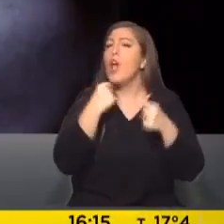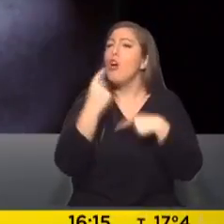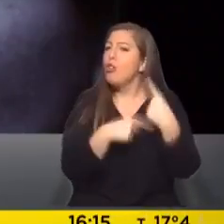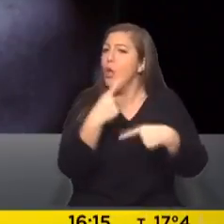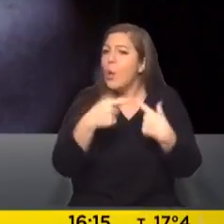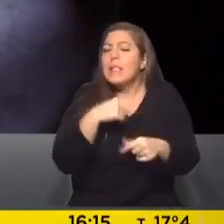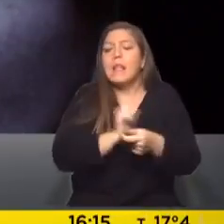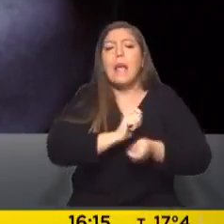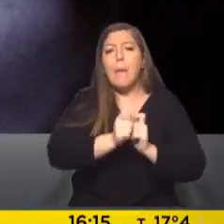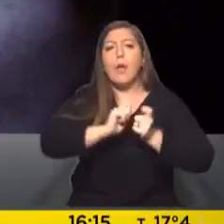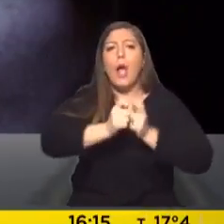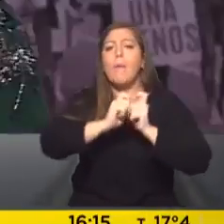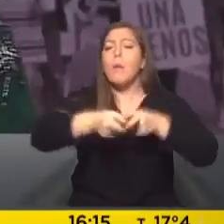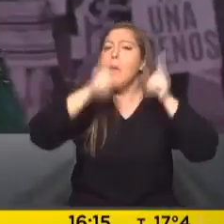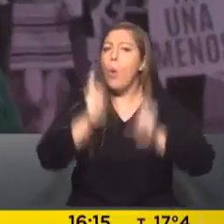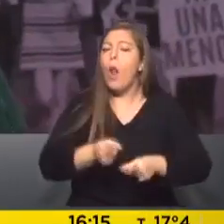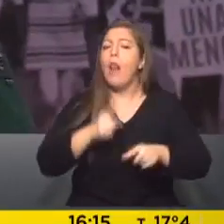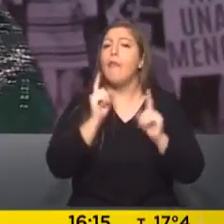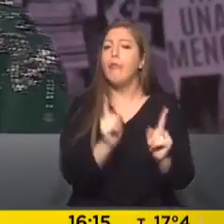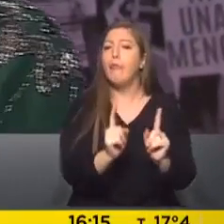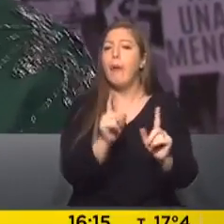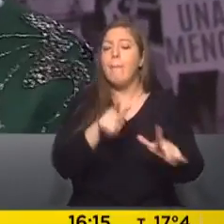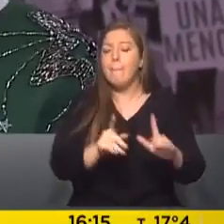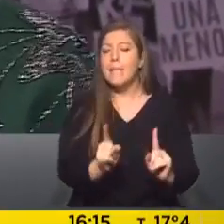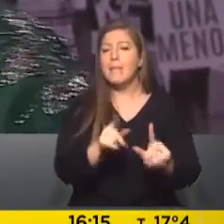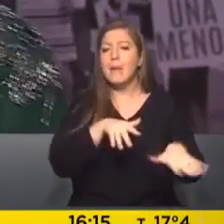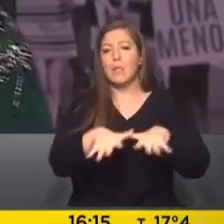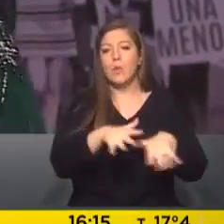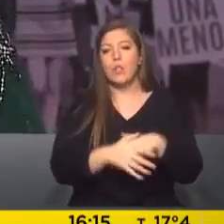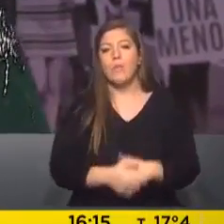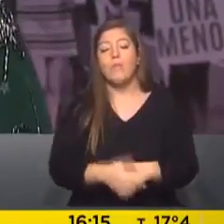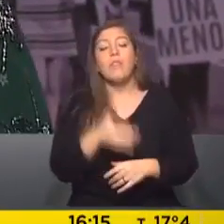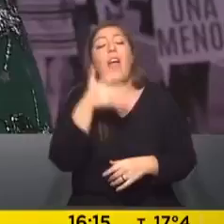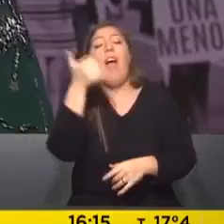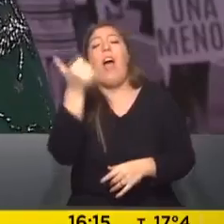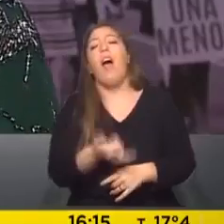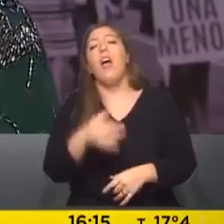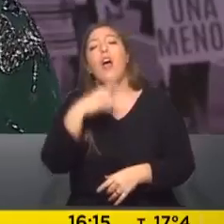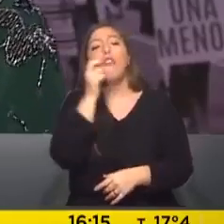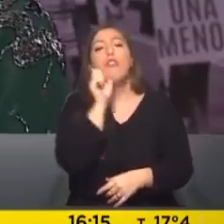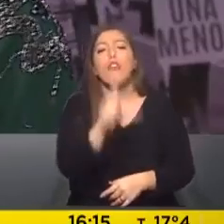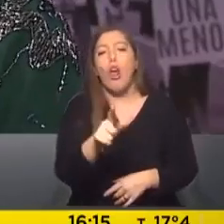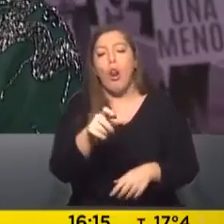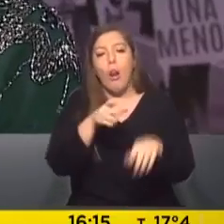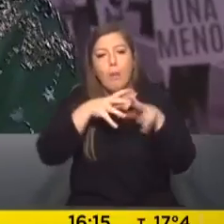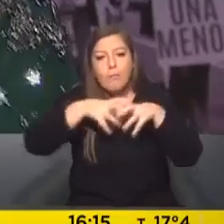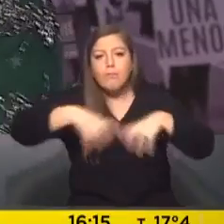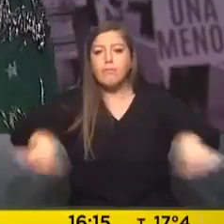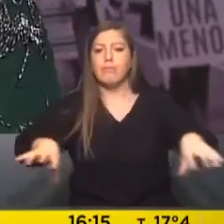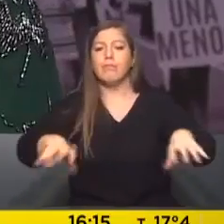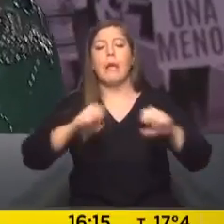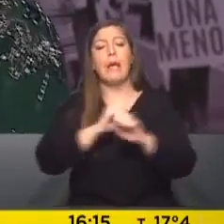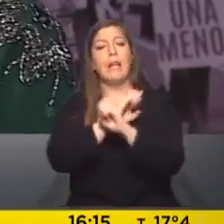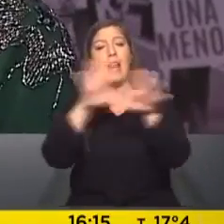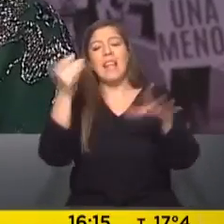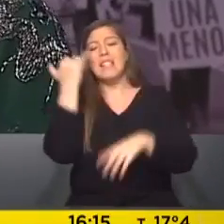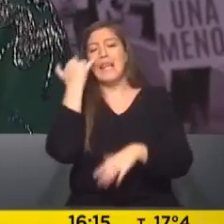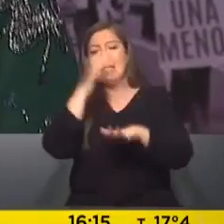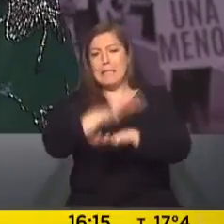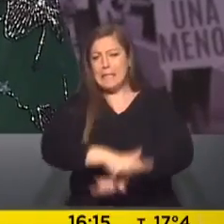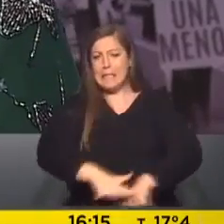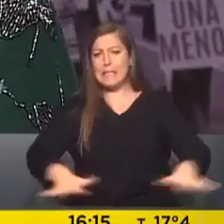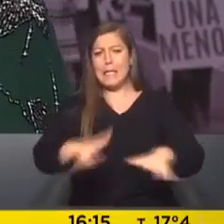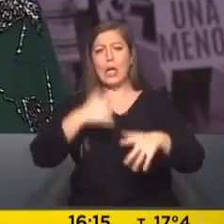conquistas, no? Sí. Bueno, hay una asignación de roles que es muy clara. Ya desde chiquititos les decimos a nuestros hijos y a nuestras